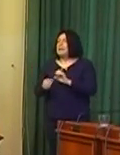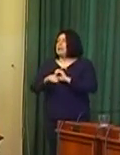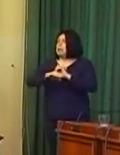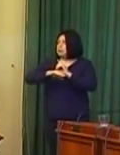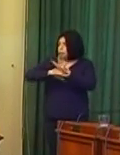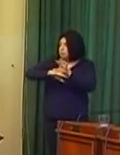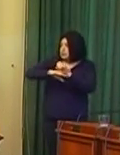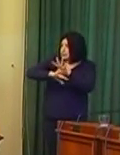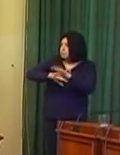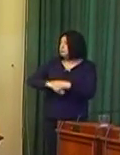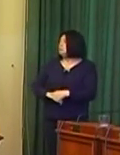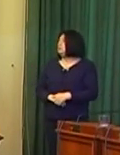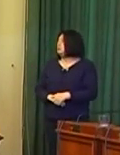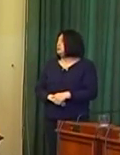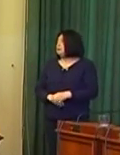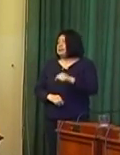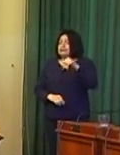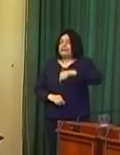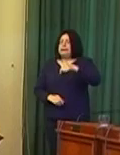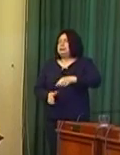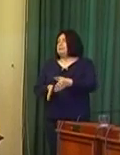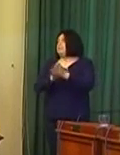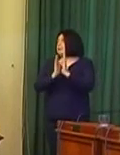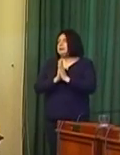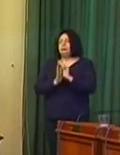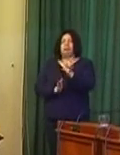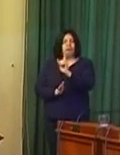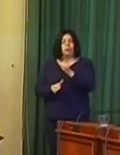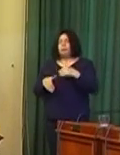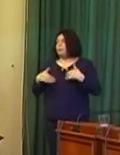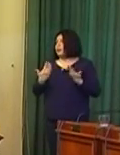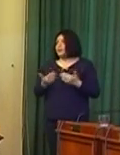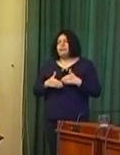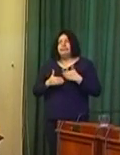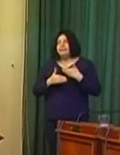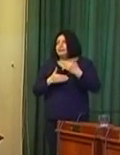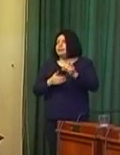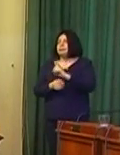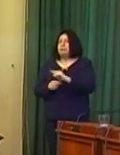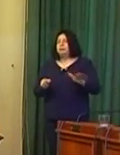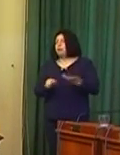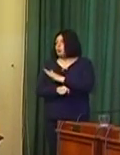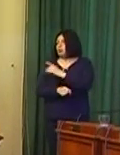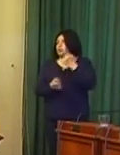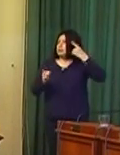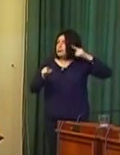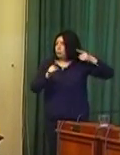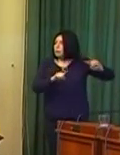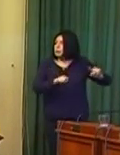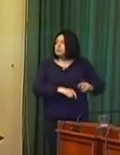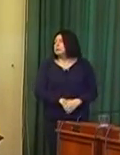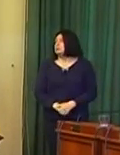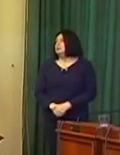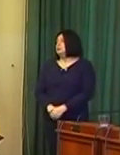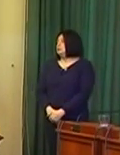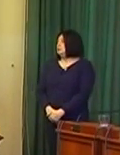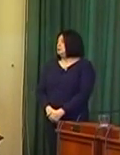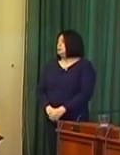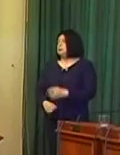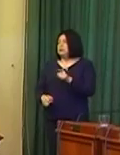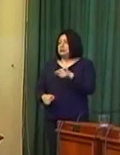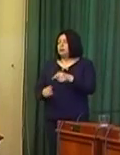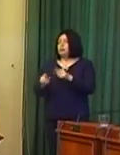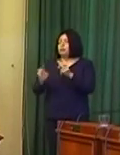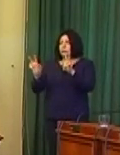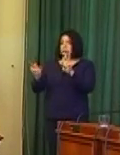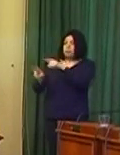recomendado que este pedido sea improcedente, por unanimidad. Eso es importantísimo. Entonces, este es un tema